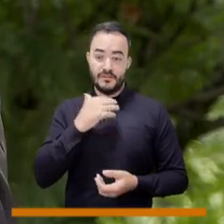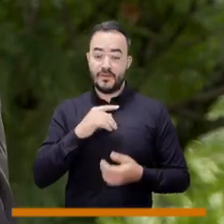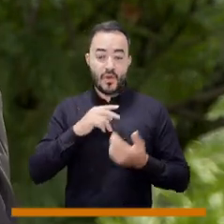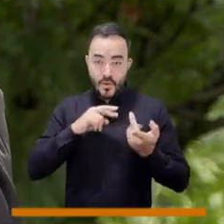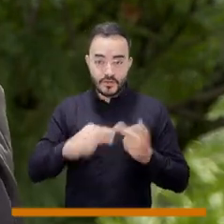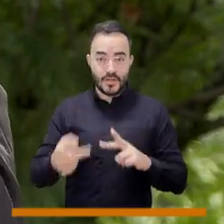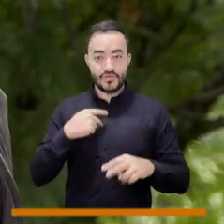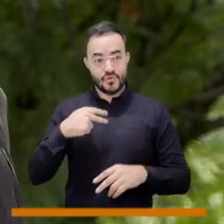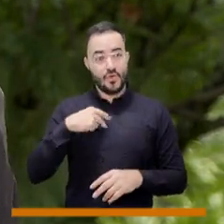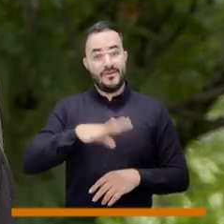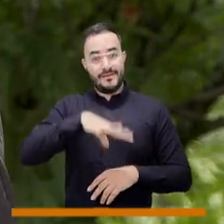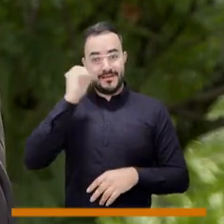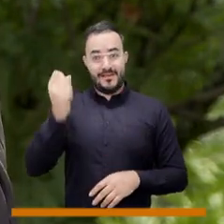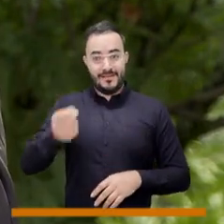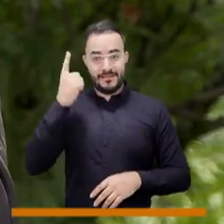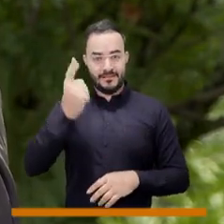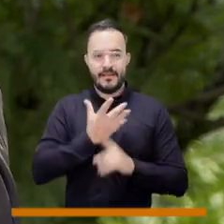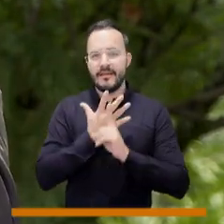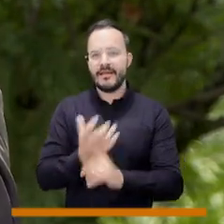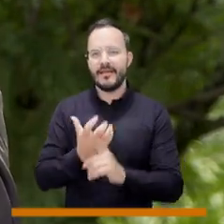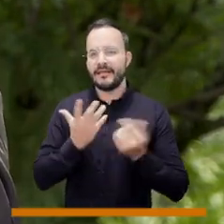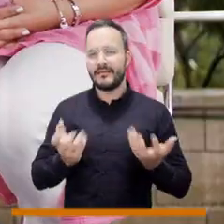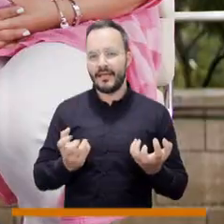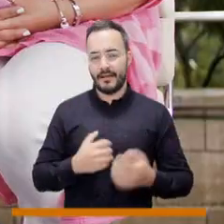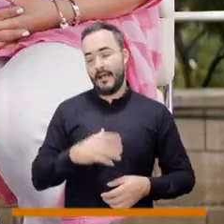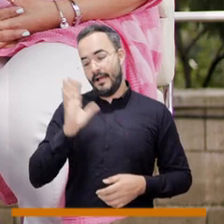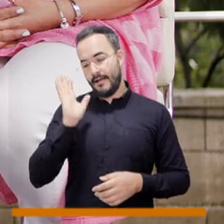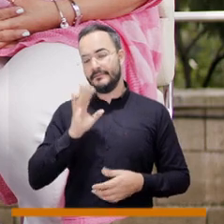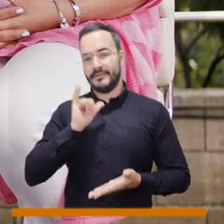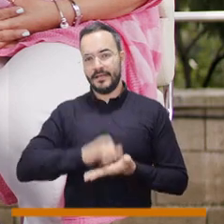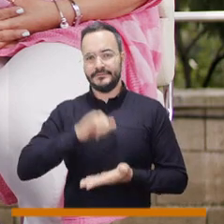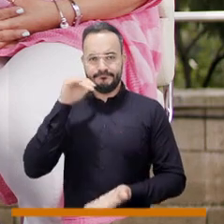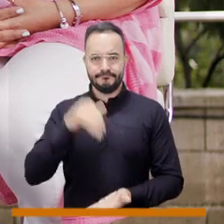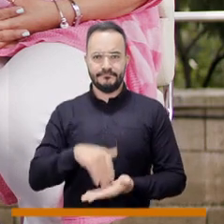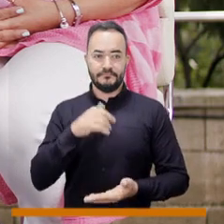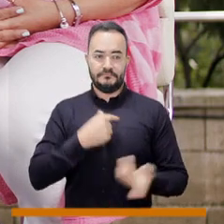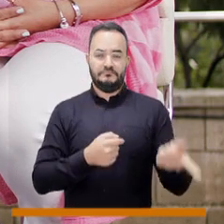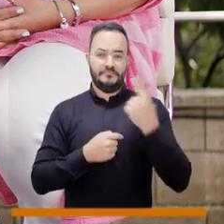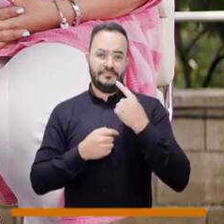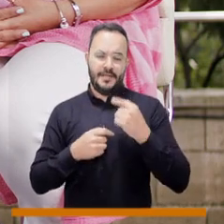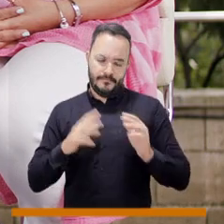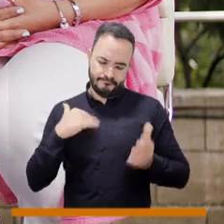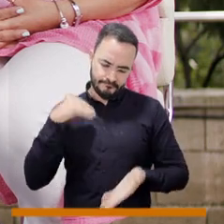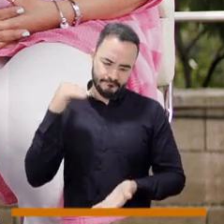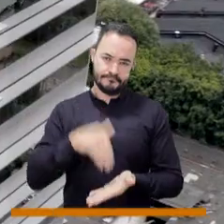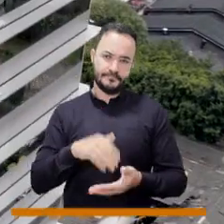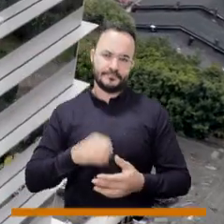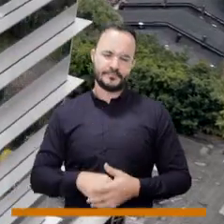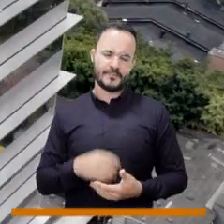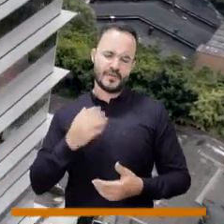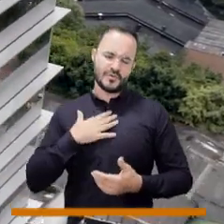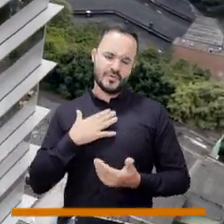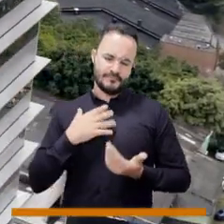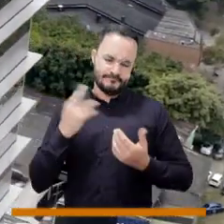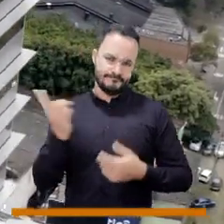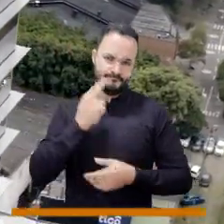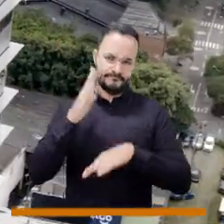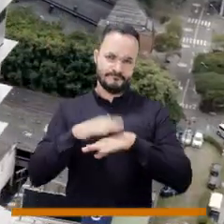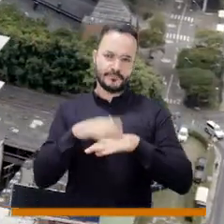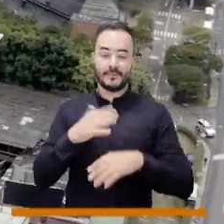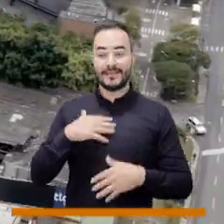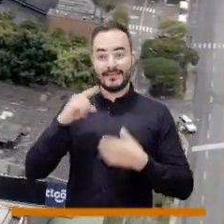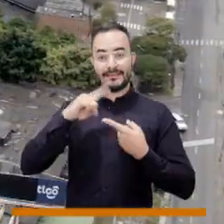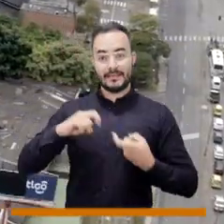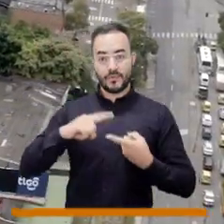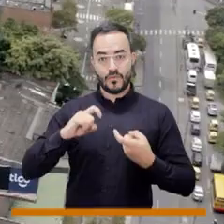puedo decir que no, porque le entendí muy bien sus intenciones. Eso es lo que él no ha dicho. Pero lo que yo también quiero decir es que